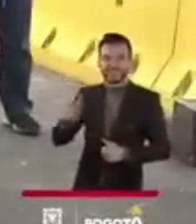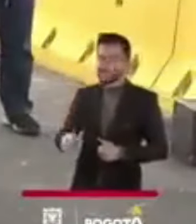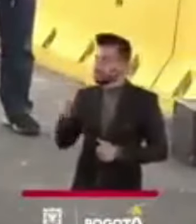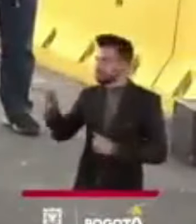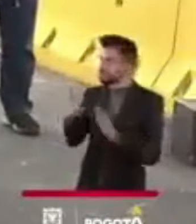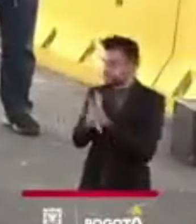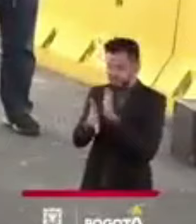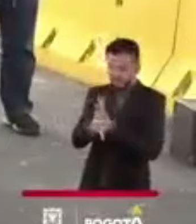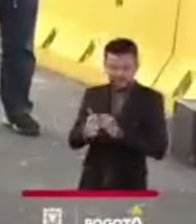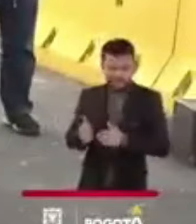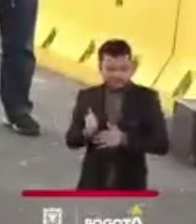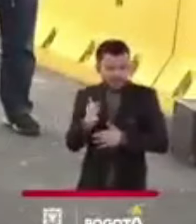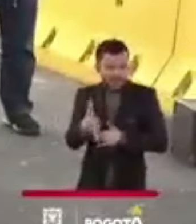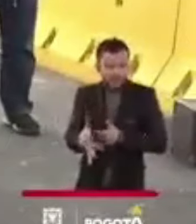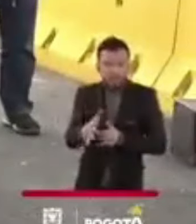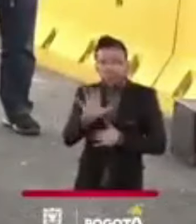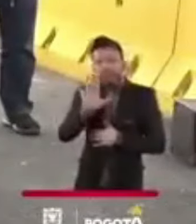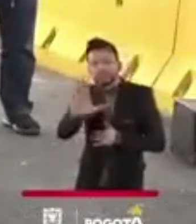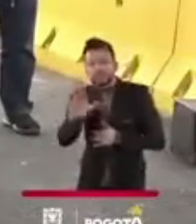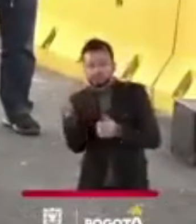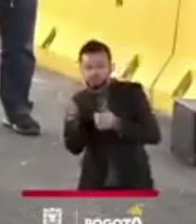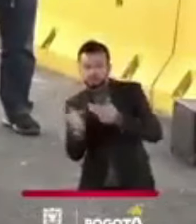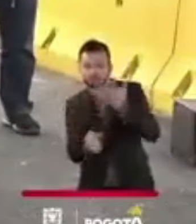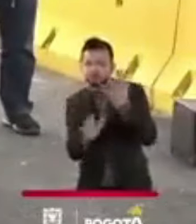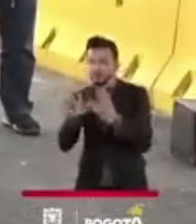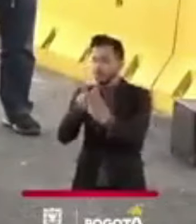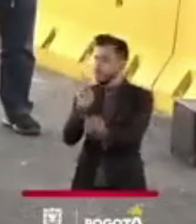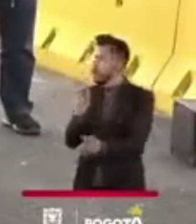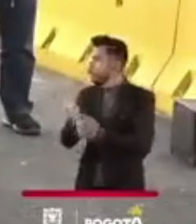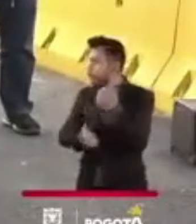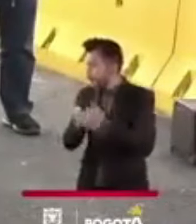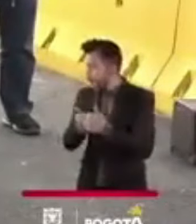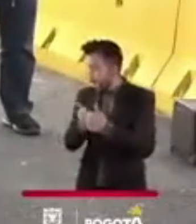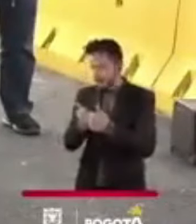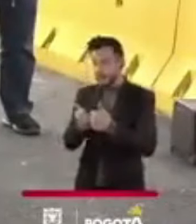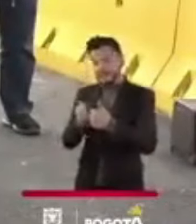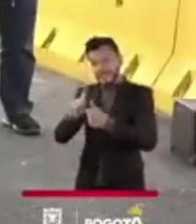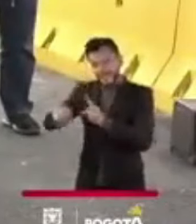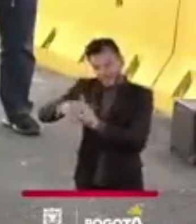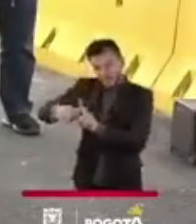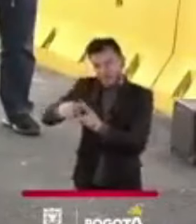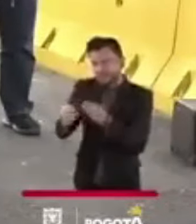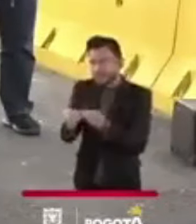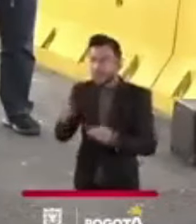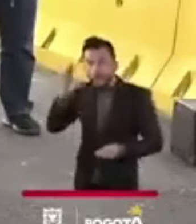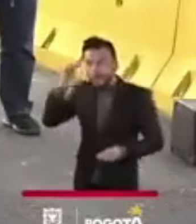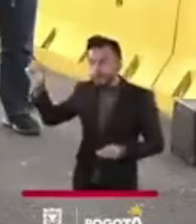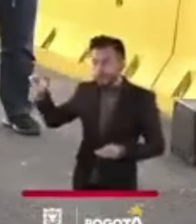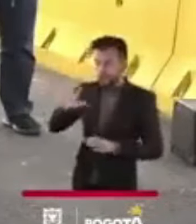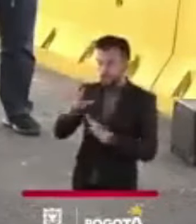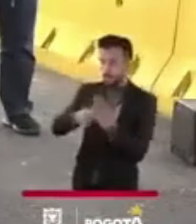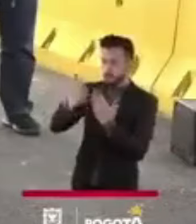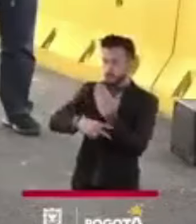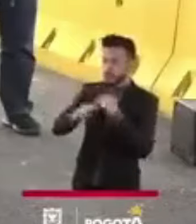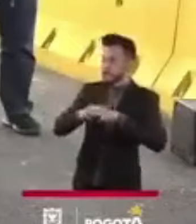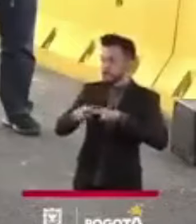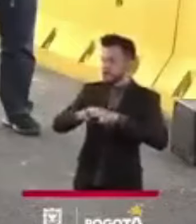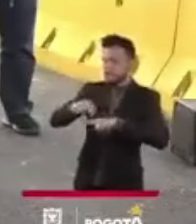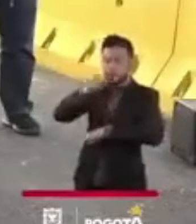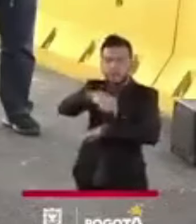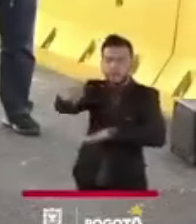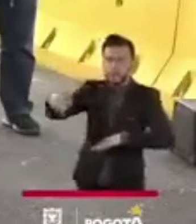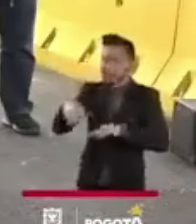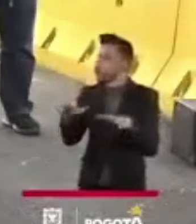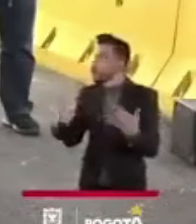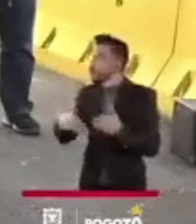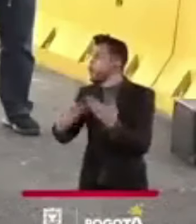uno de los medios de transporte público que le hacía falta a la capital el alcalde de Bogotá Carlos Fernando galán dio a conocer de